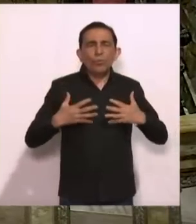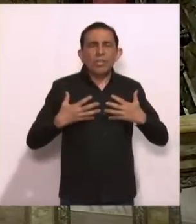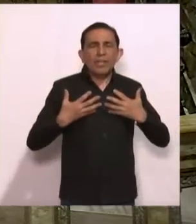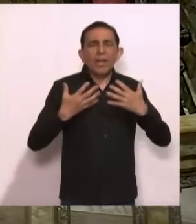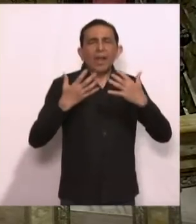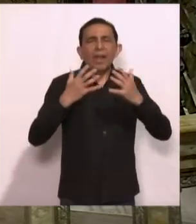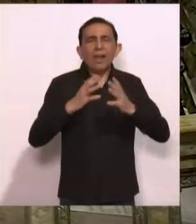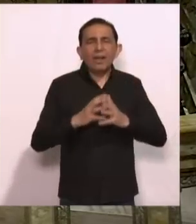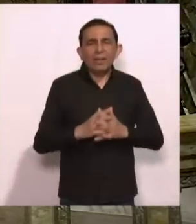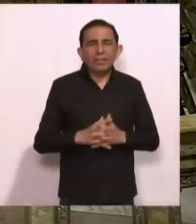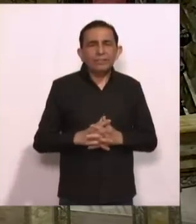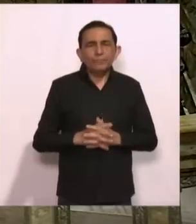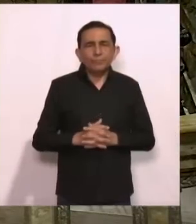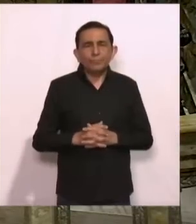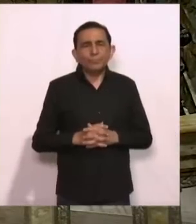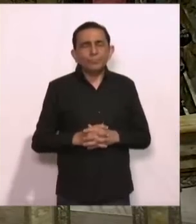aleluya.